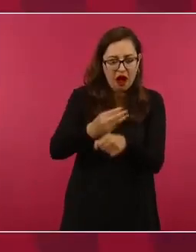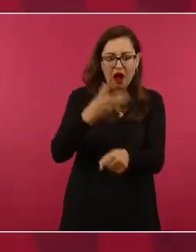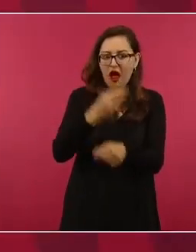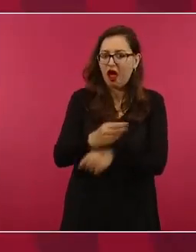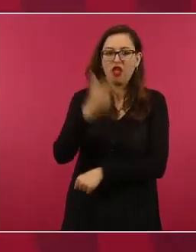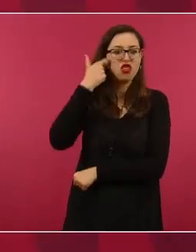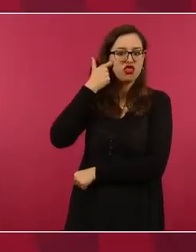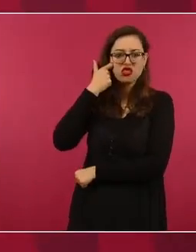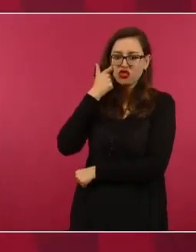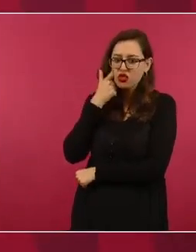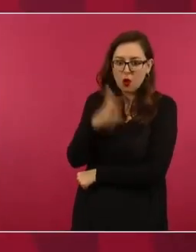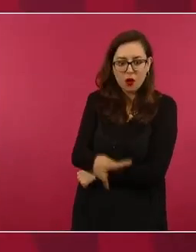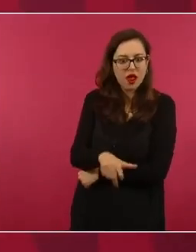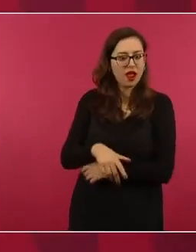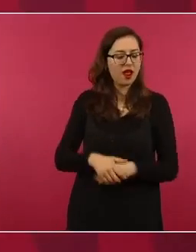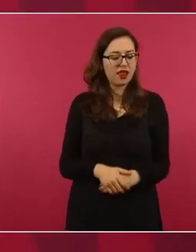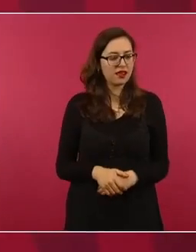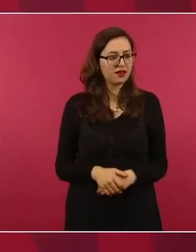en el marco